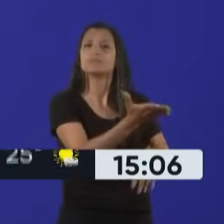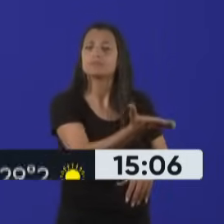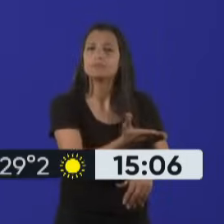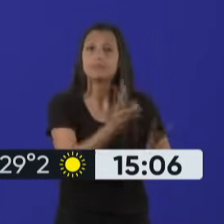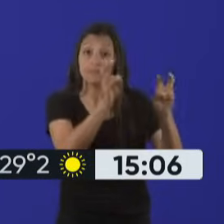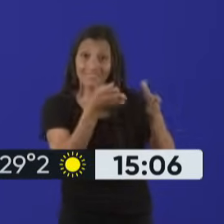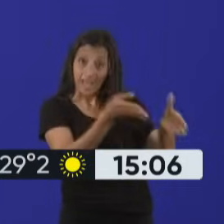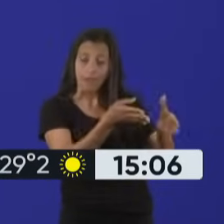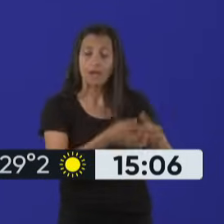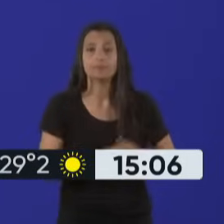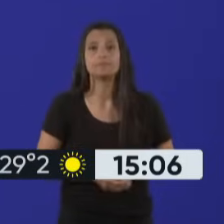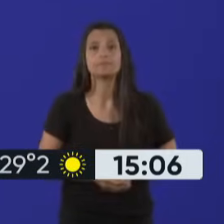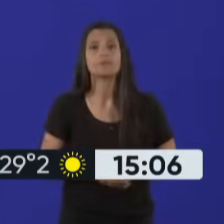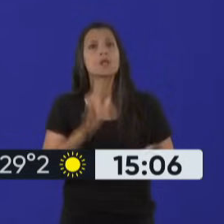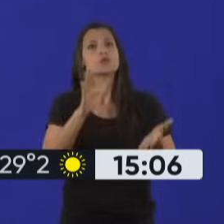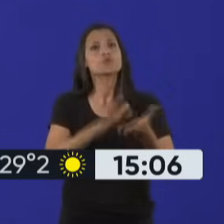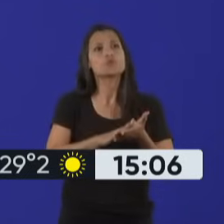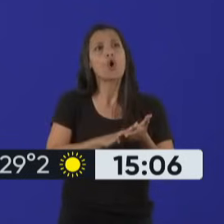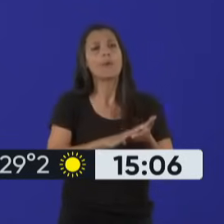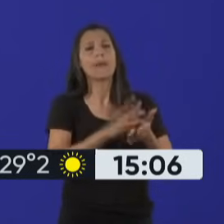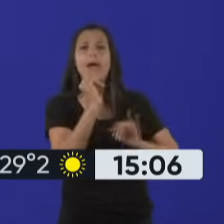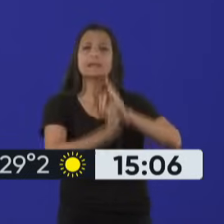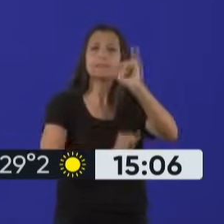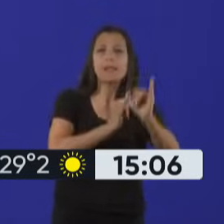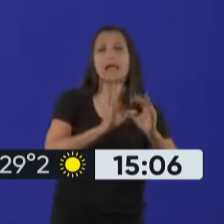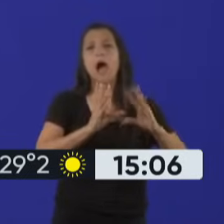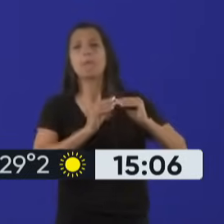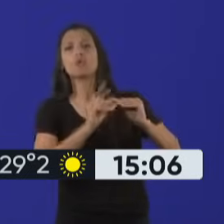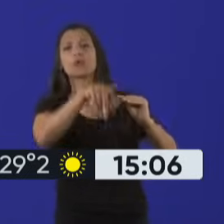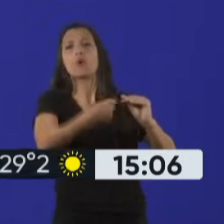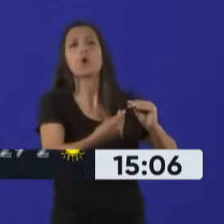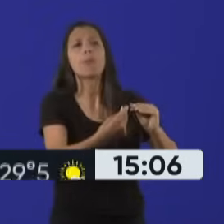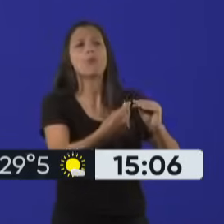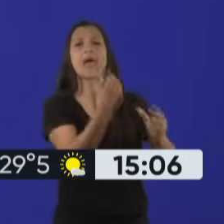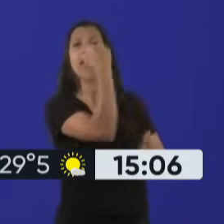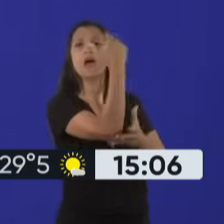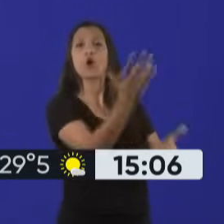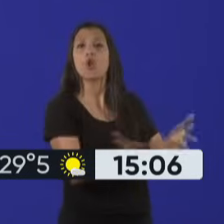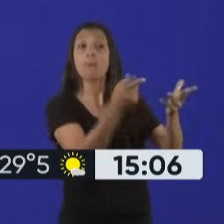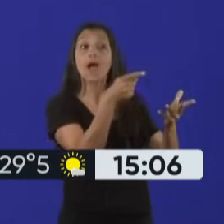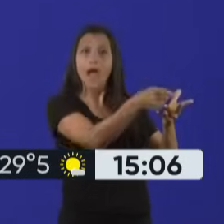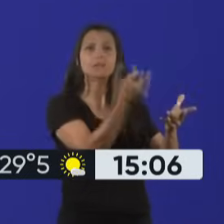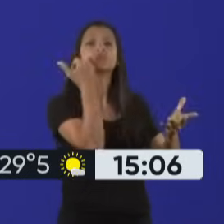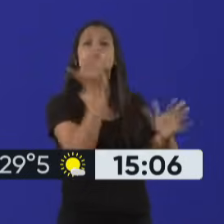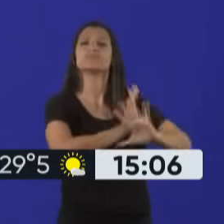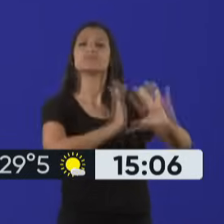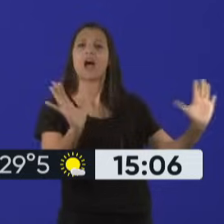sobre qué es lo que explica el crecimiento económico, ese debate queda saldado,